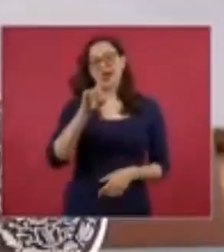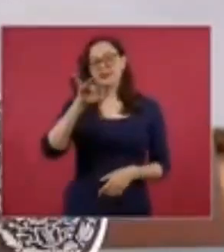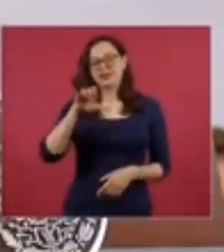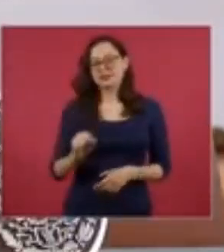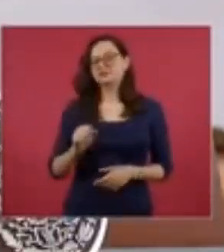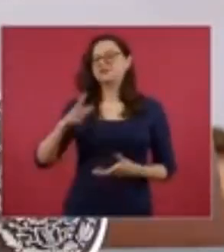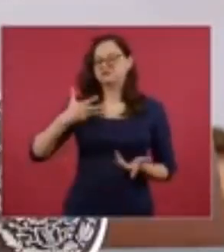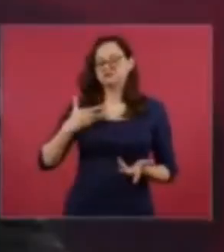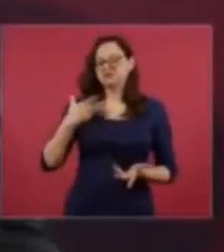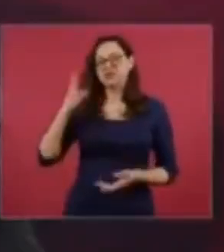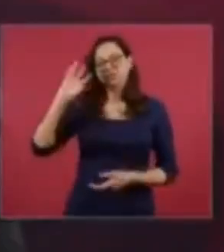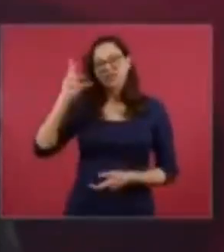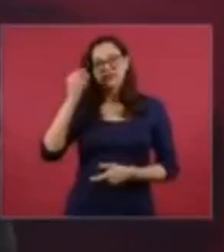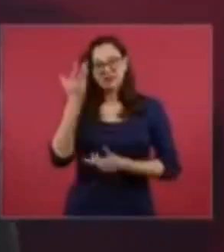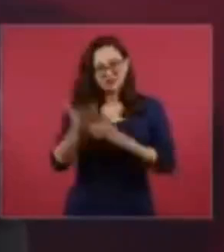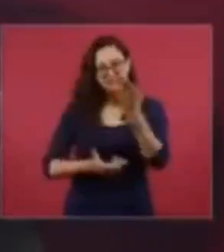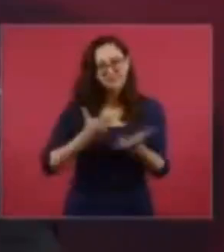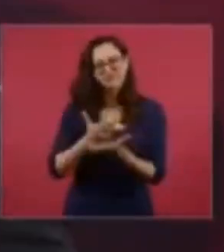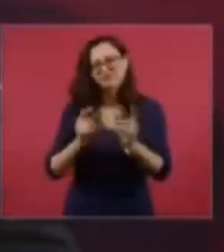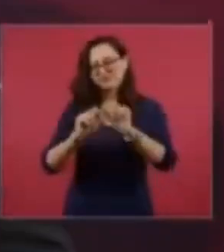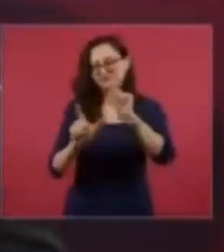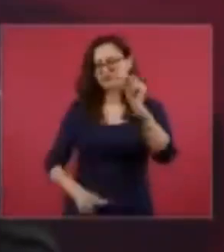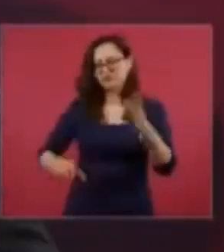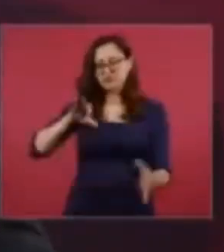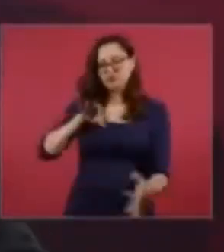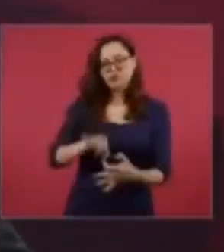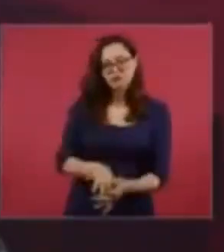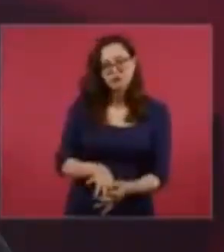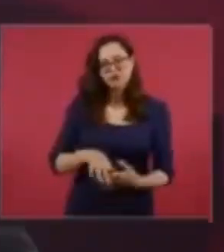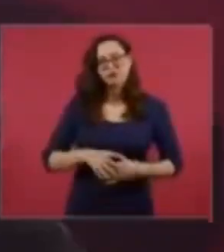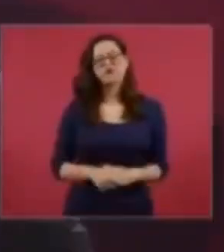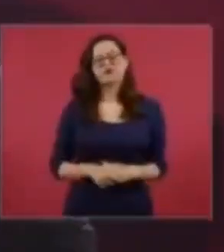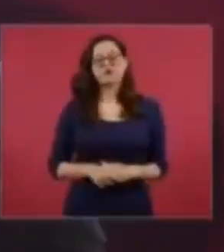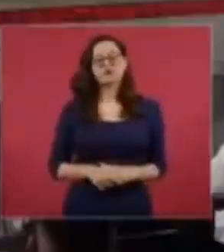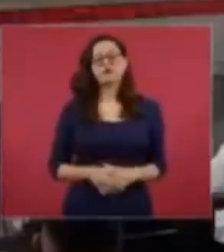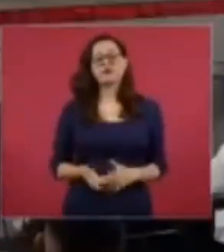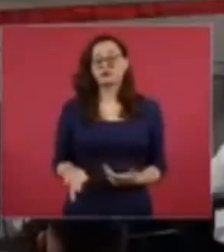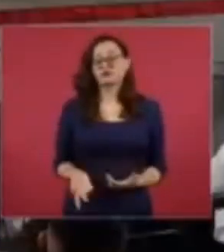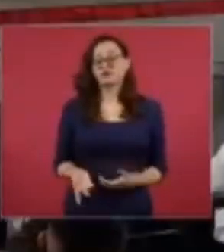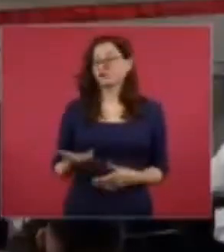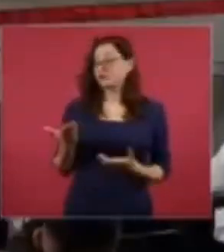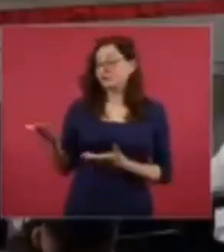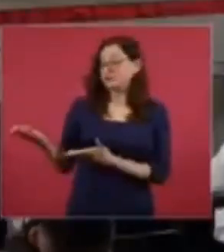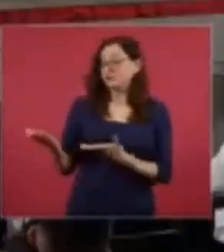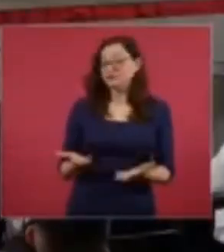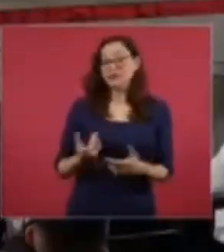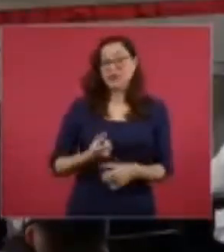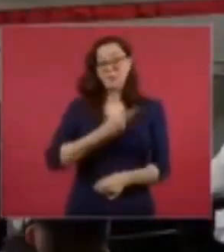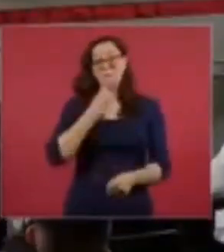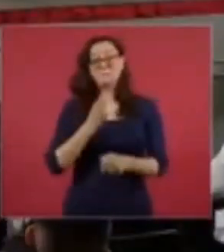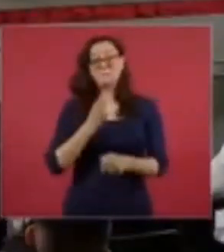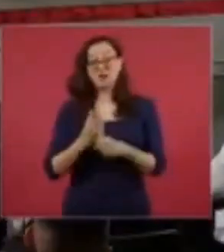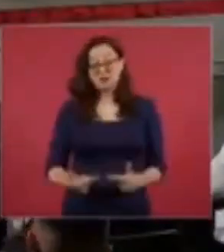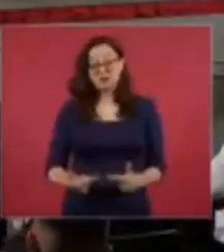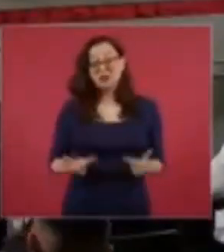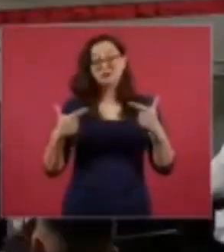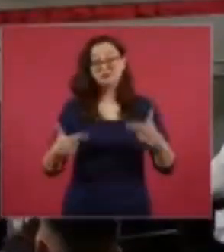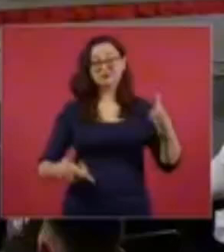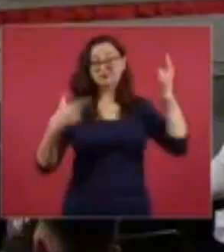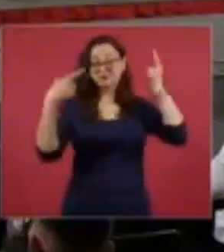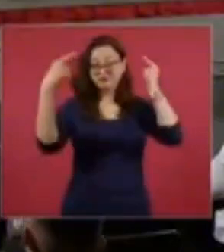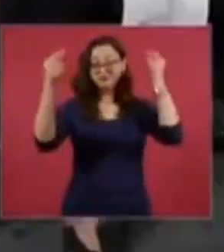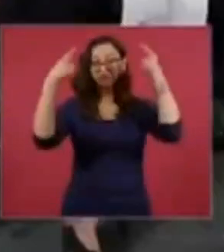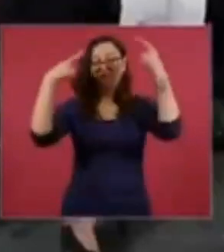la patria. El día de hoy, señor presidente, nos acompañan la primera generación de egresadas y egresados de Ingeniería